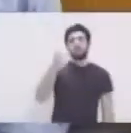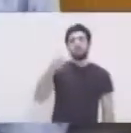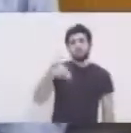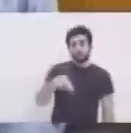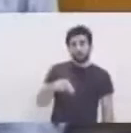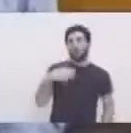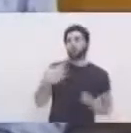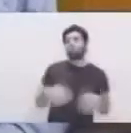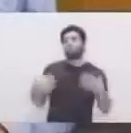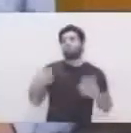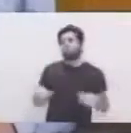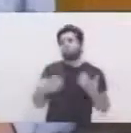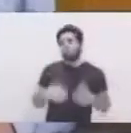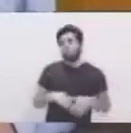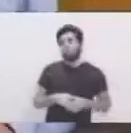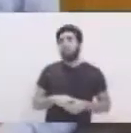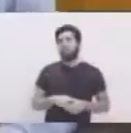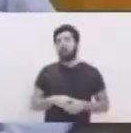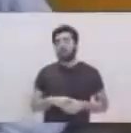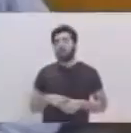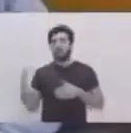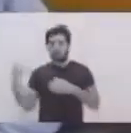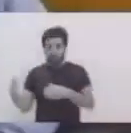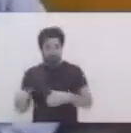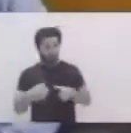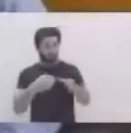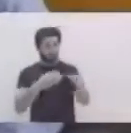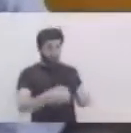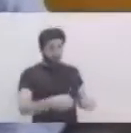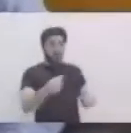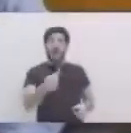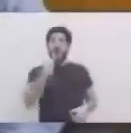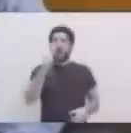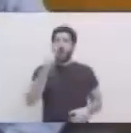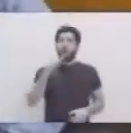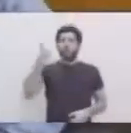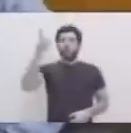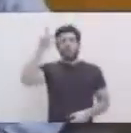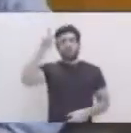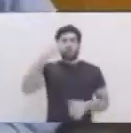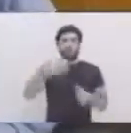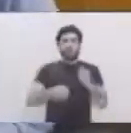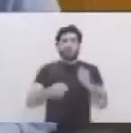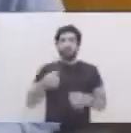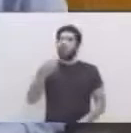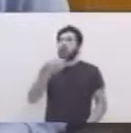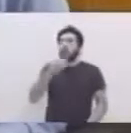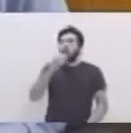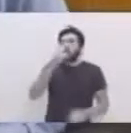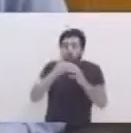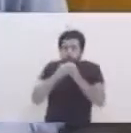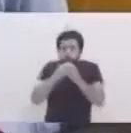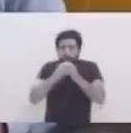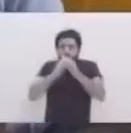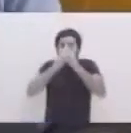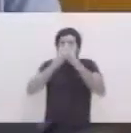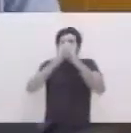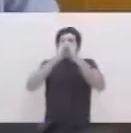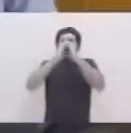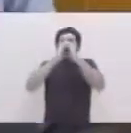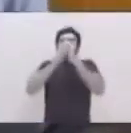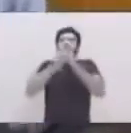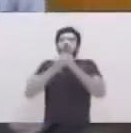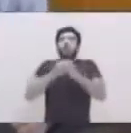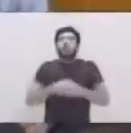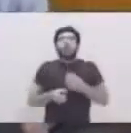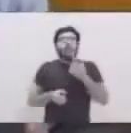lo mismo sucedía. La abuela les dio de primero un vaso de leche porque se había mojado a cada uno. Y probó la leche Graciela y